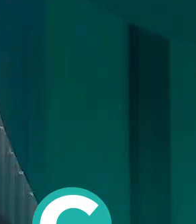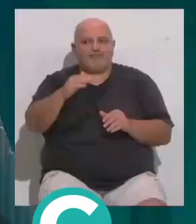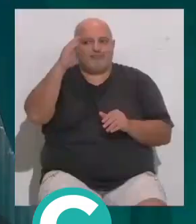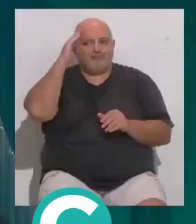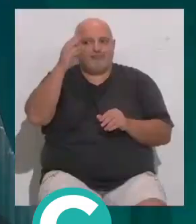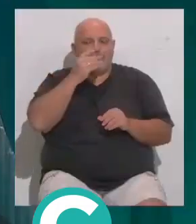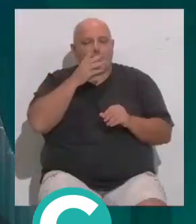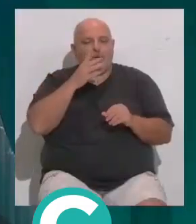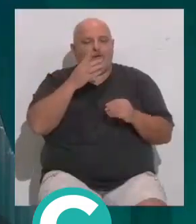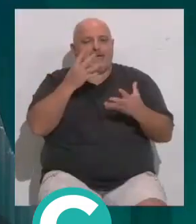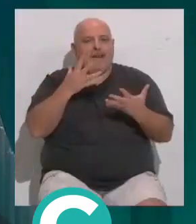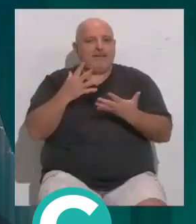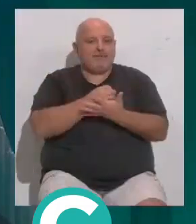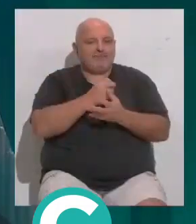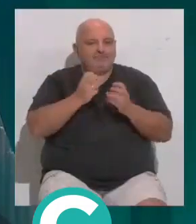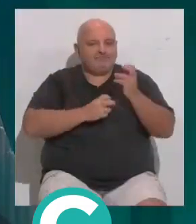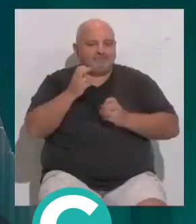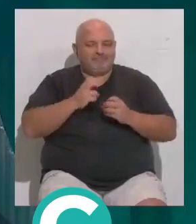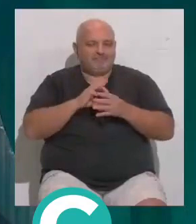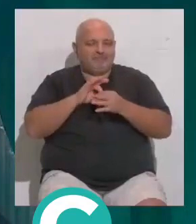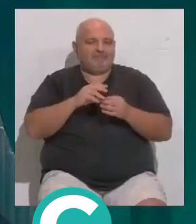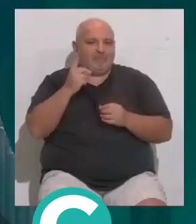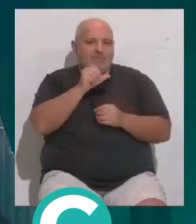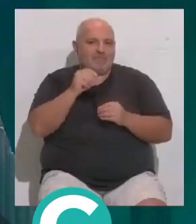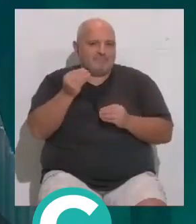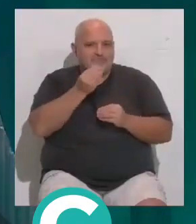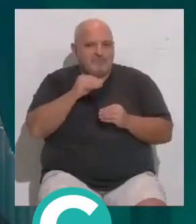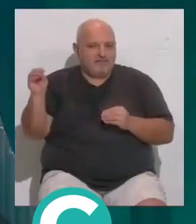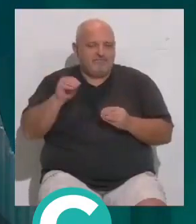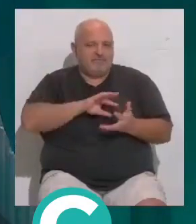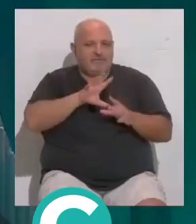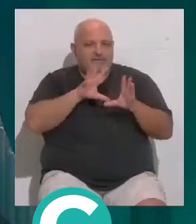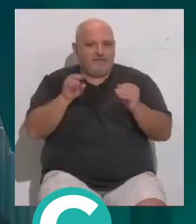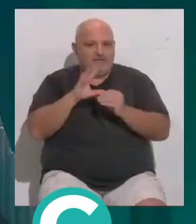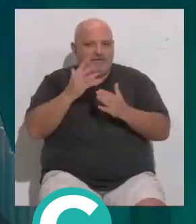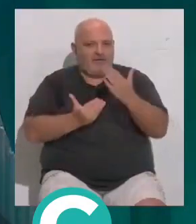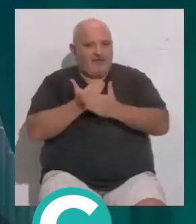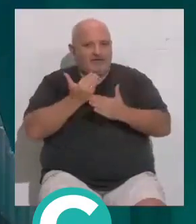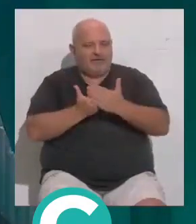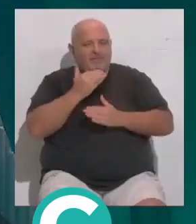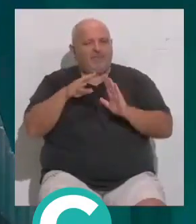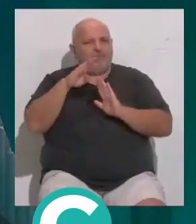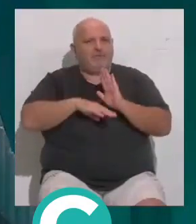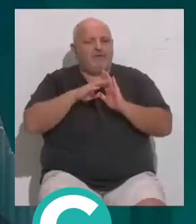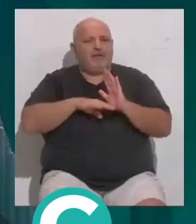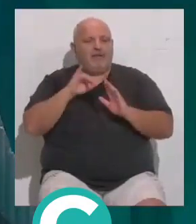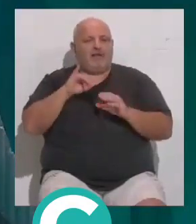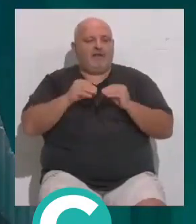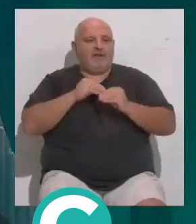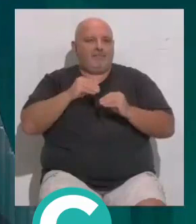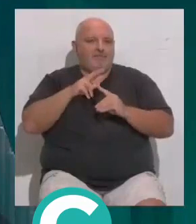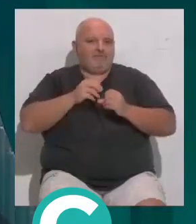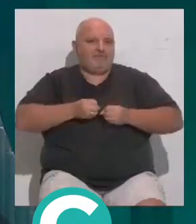¿Qué tal? Muy buenas, señoras, señores. Bienvenidos y bienvenidas una semana más a Noticias 5 Días, este programa que les ofrece la Radio